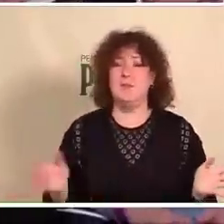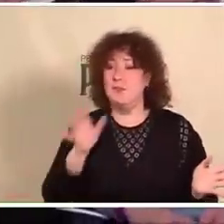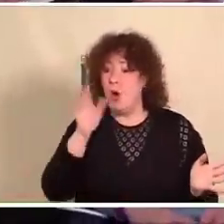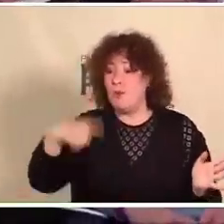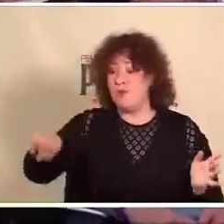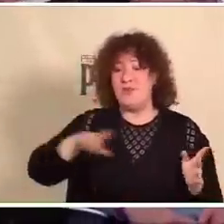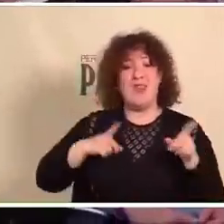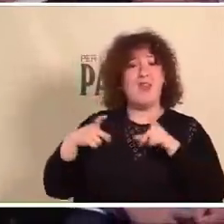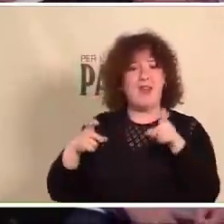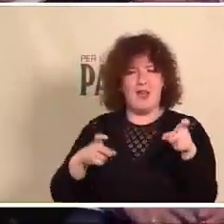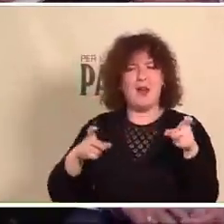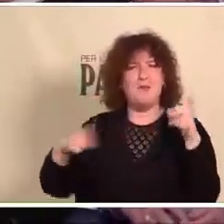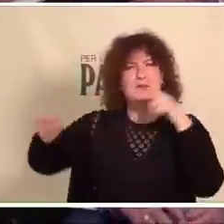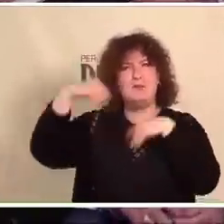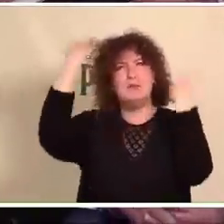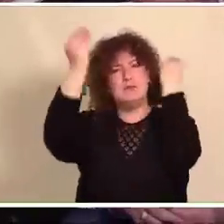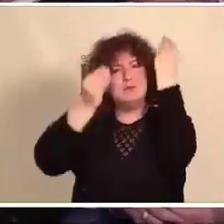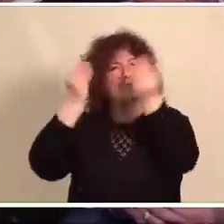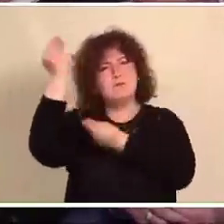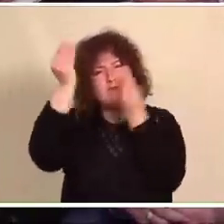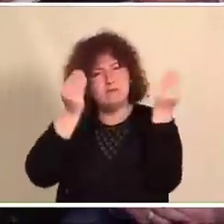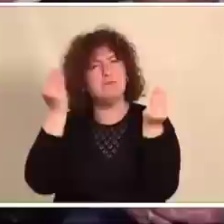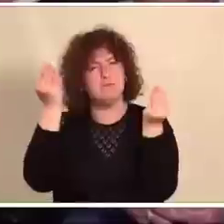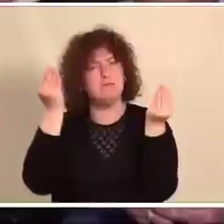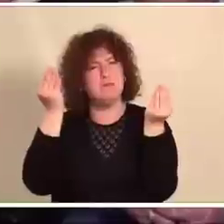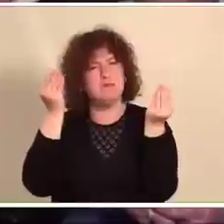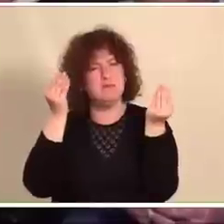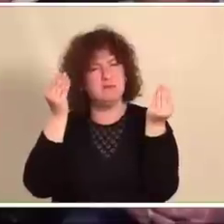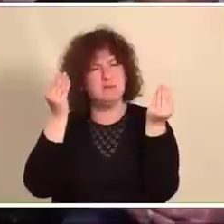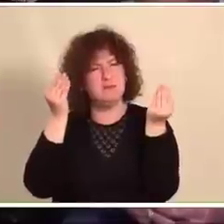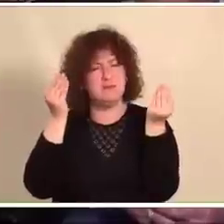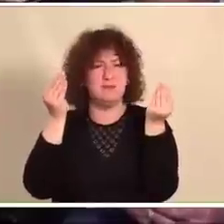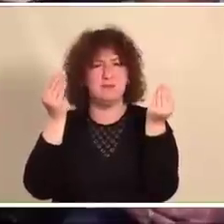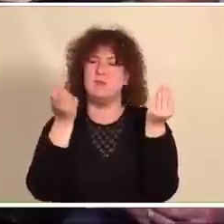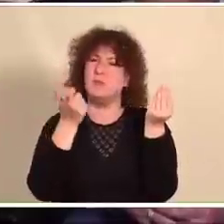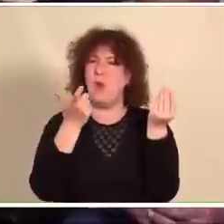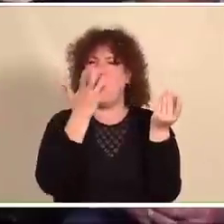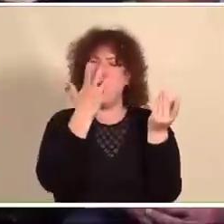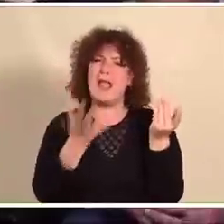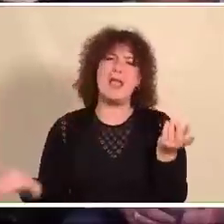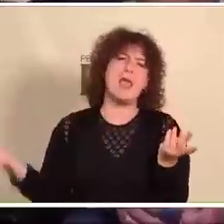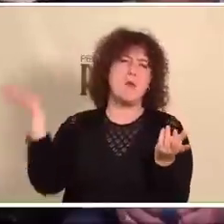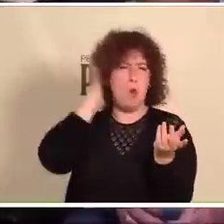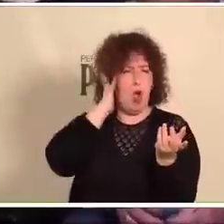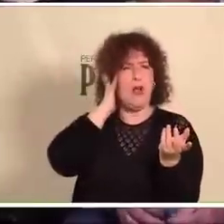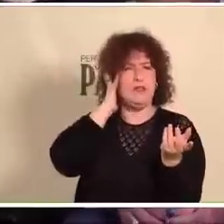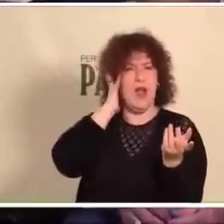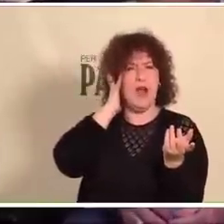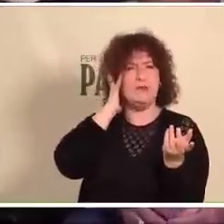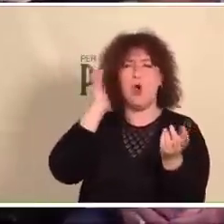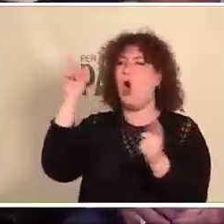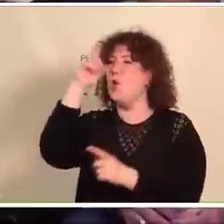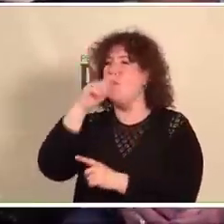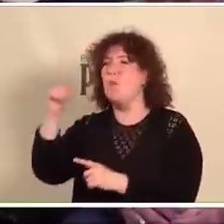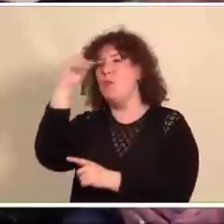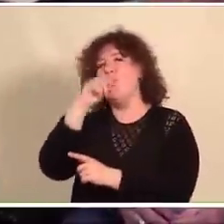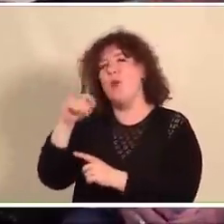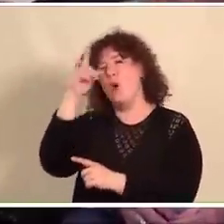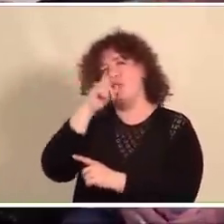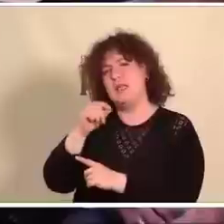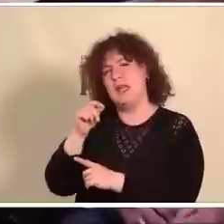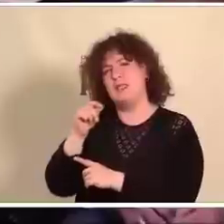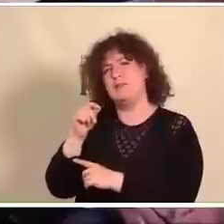pregunta y creo que es legítimo si no ha sido una hipocresía abrazar durante tantos años a Putin a pesar de su